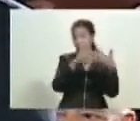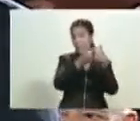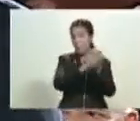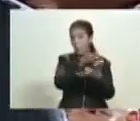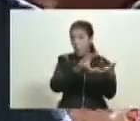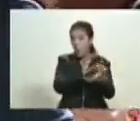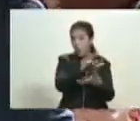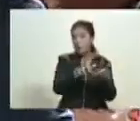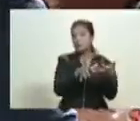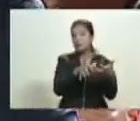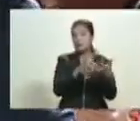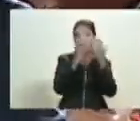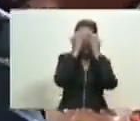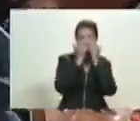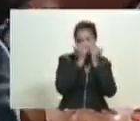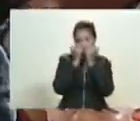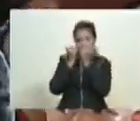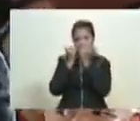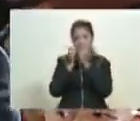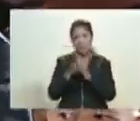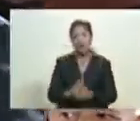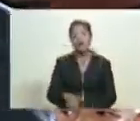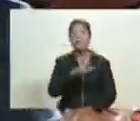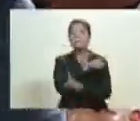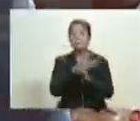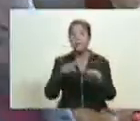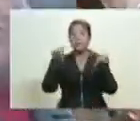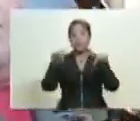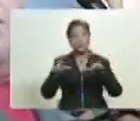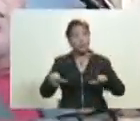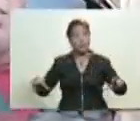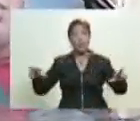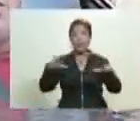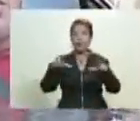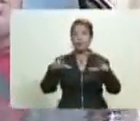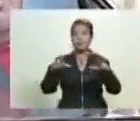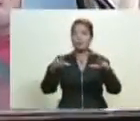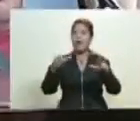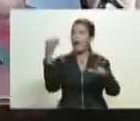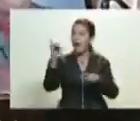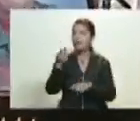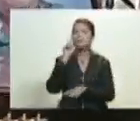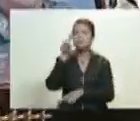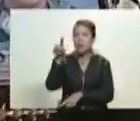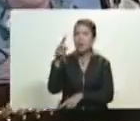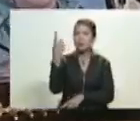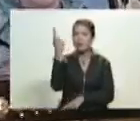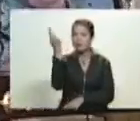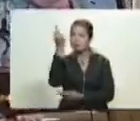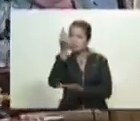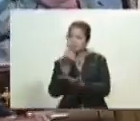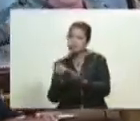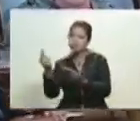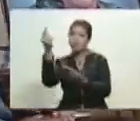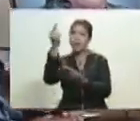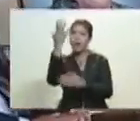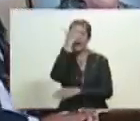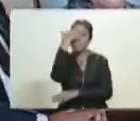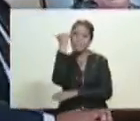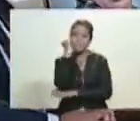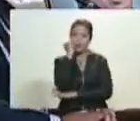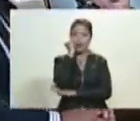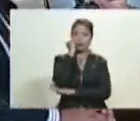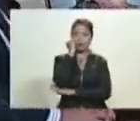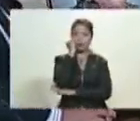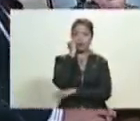violencia, quienes abrazan el terrorismo. Desde este salón, donde está Miranda, ya está Miranda, donde está nada